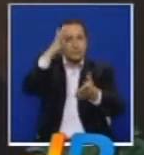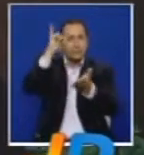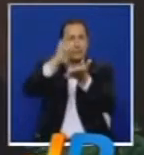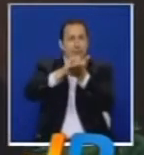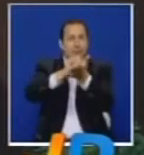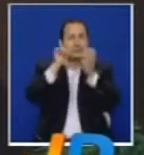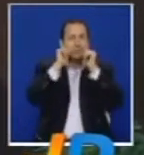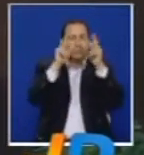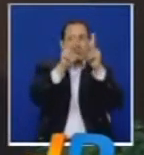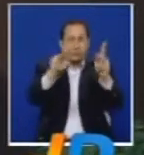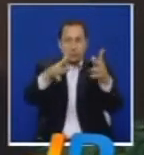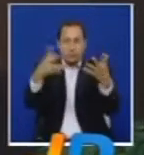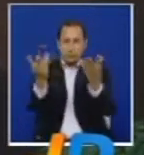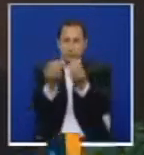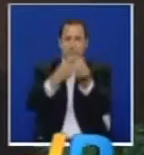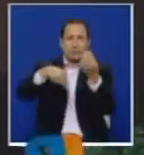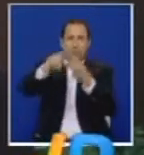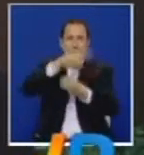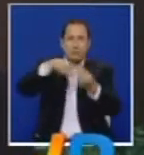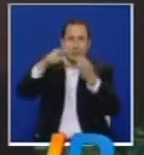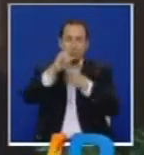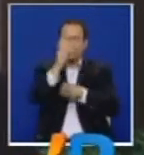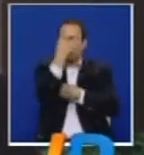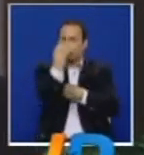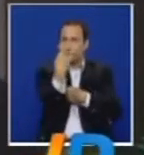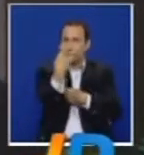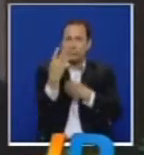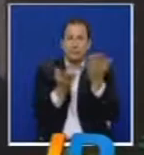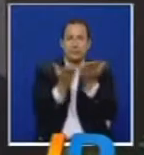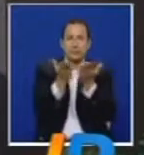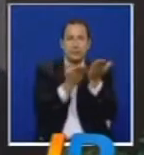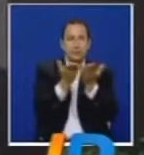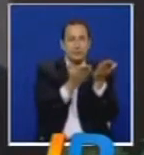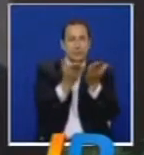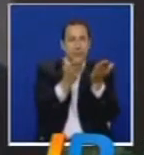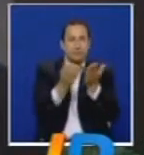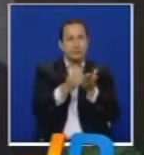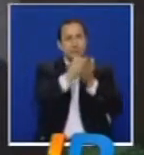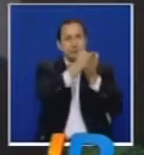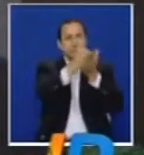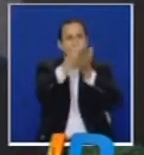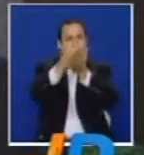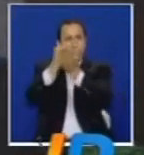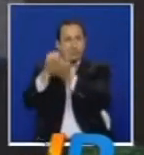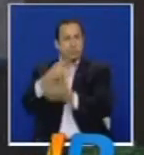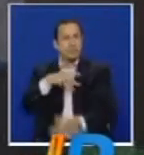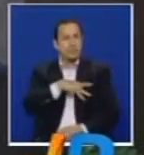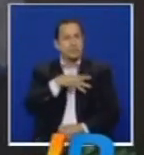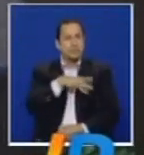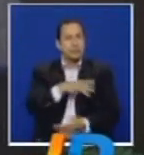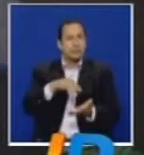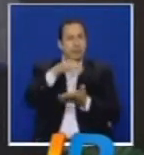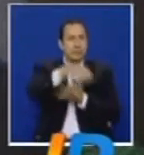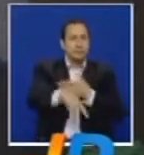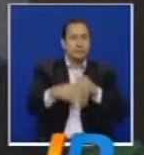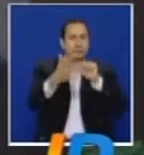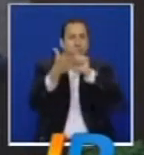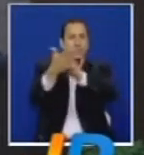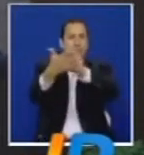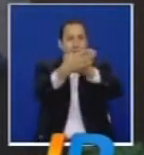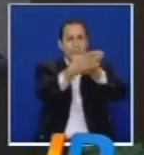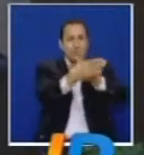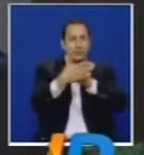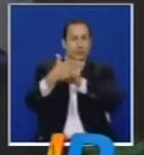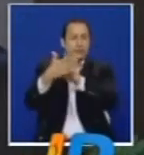seguirá recibiendo toda la atención y nuestros servicios por parte de la Iglesia y de parte de los misioneros. Seguiremos predicando el Evangelio en ese